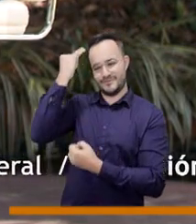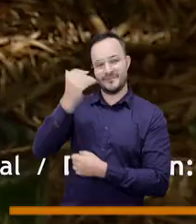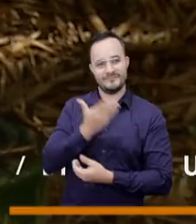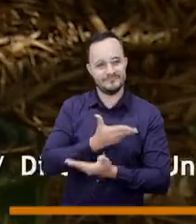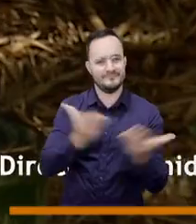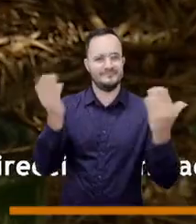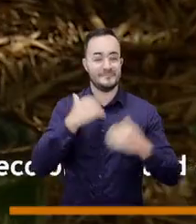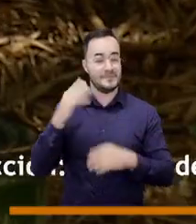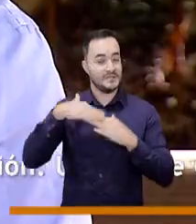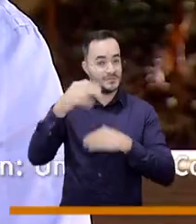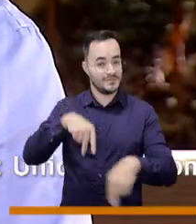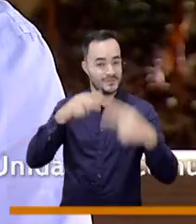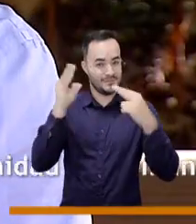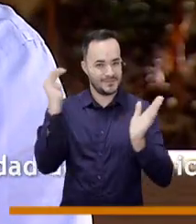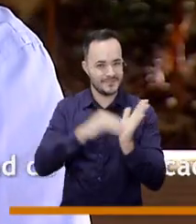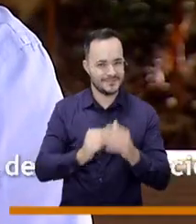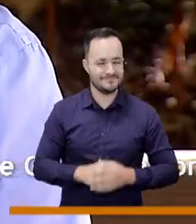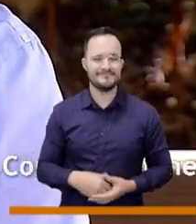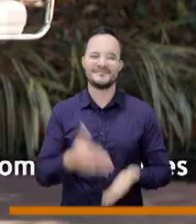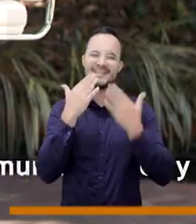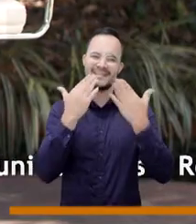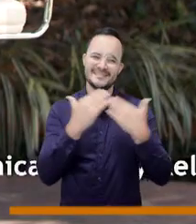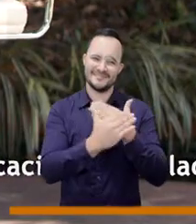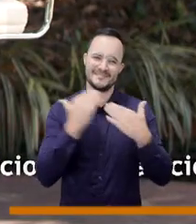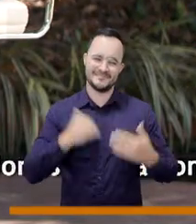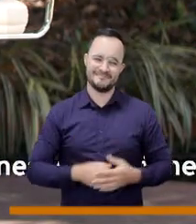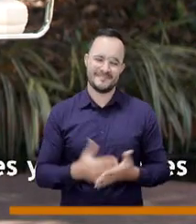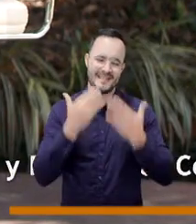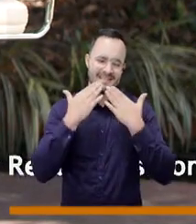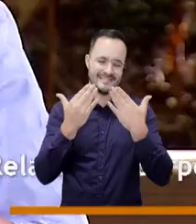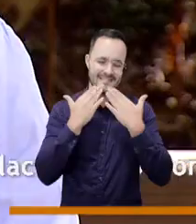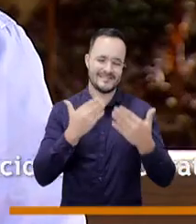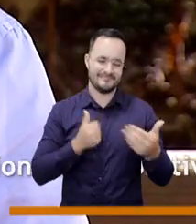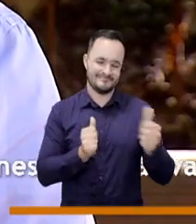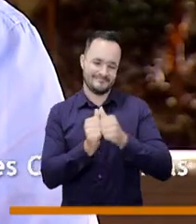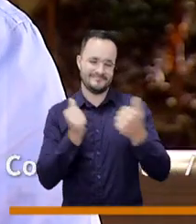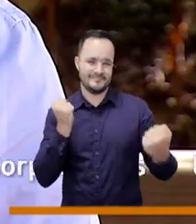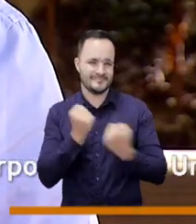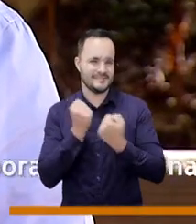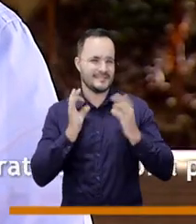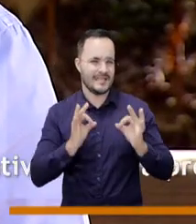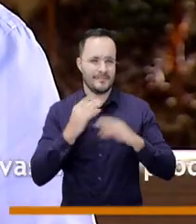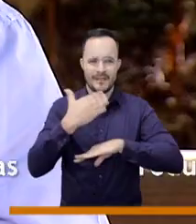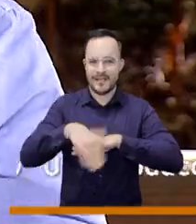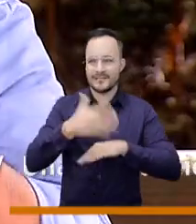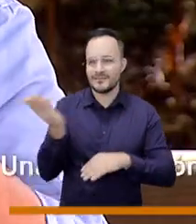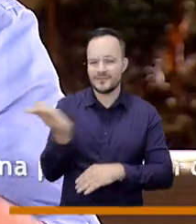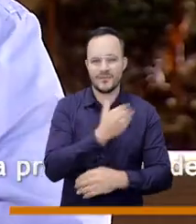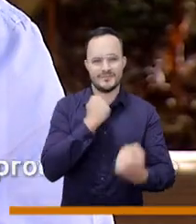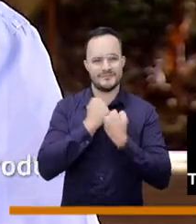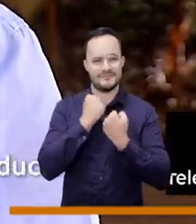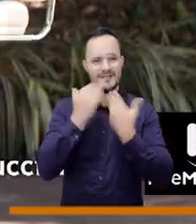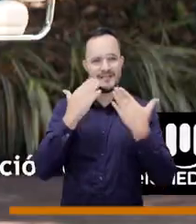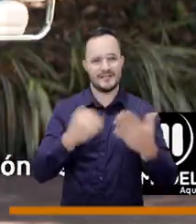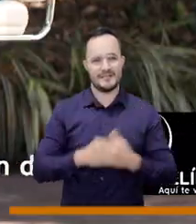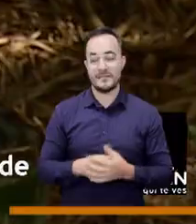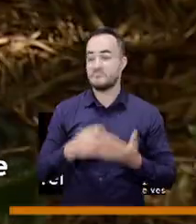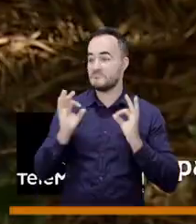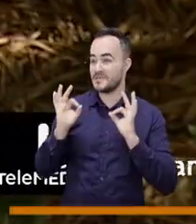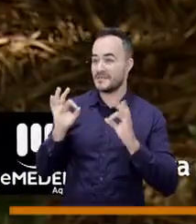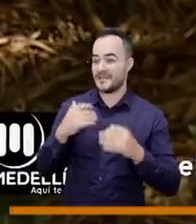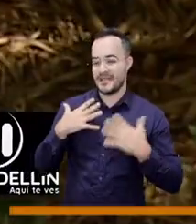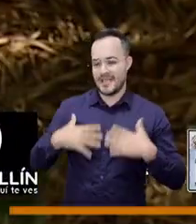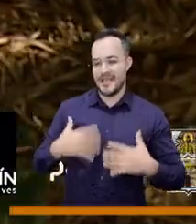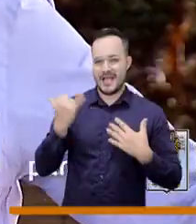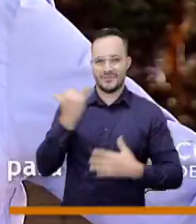nos vemos en una próxima. Catherine, muchas gracias por la invitación. Gracias. Y de nuevo mil gracias por todo el apoyo que recibo en la calle todos los días. Y que no nos pusimos